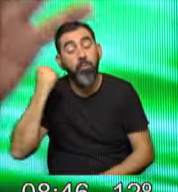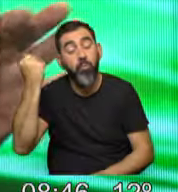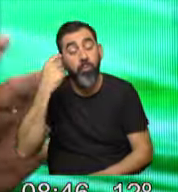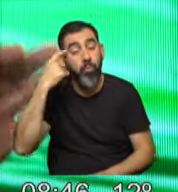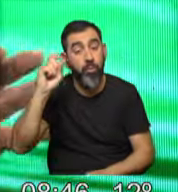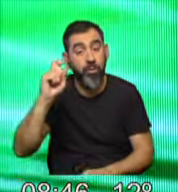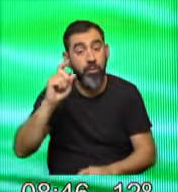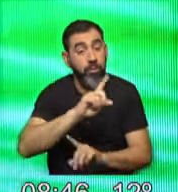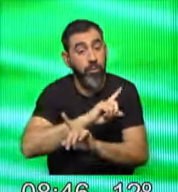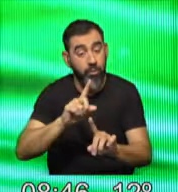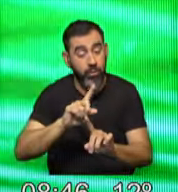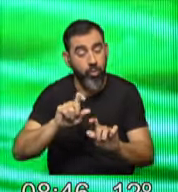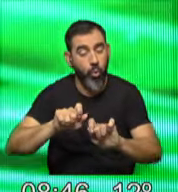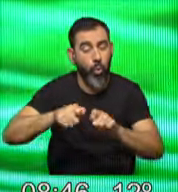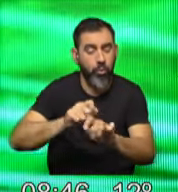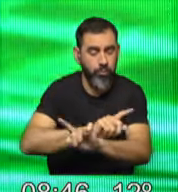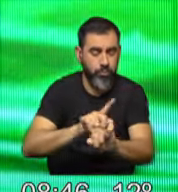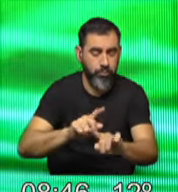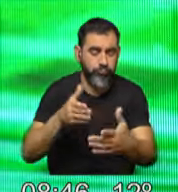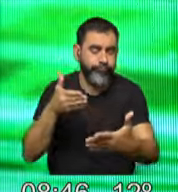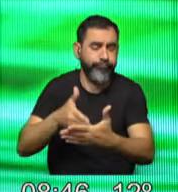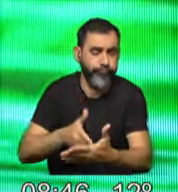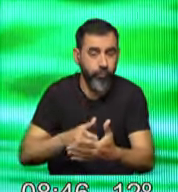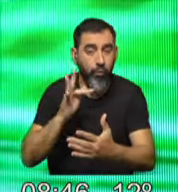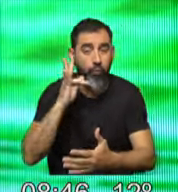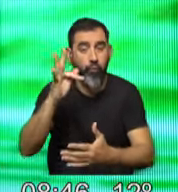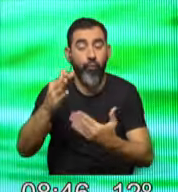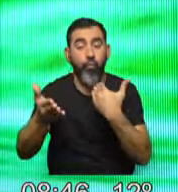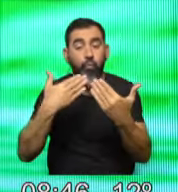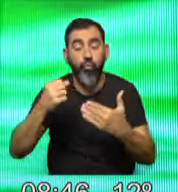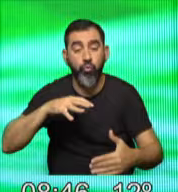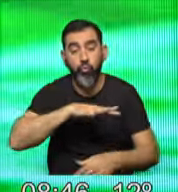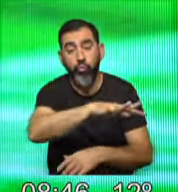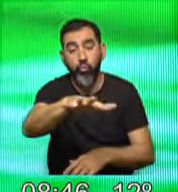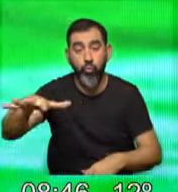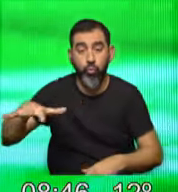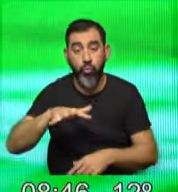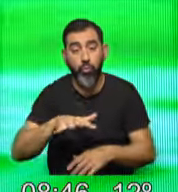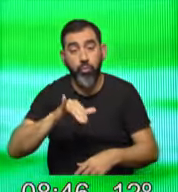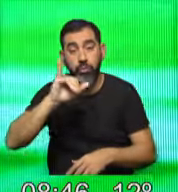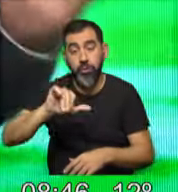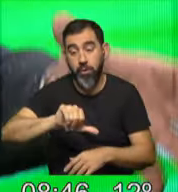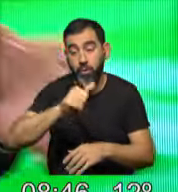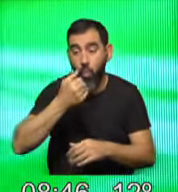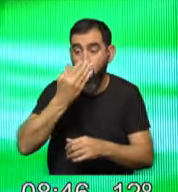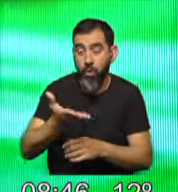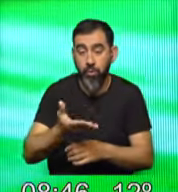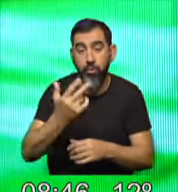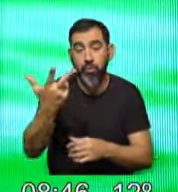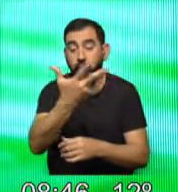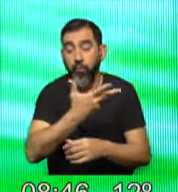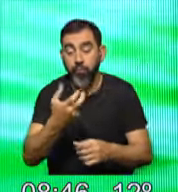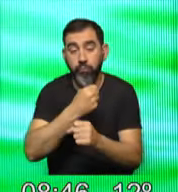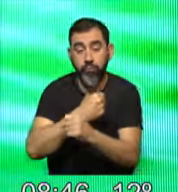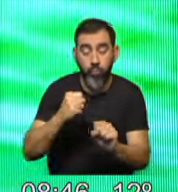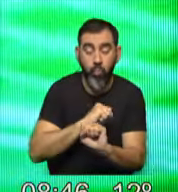además no obstruyen esto es bien importante este un futuro diálogo social que si somos exitosos en esto tenga estos tres Pilares pero